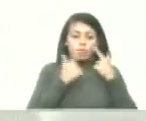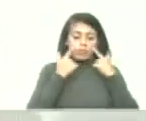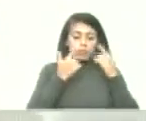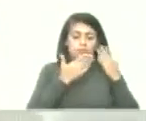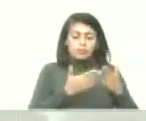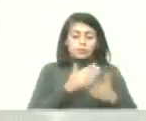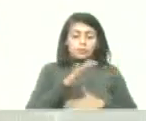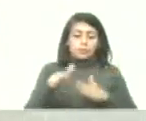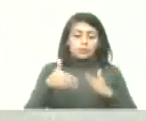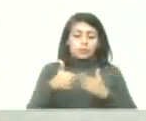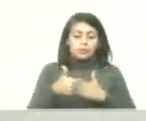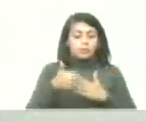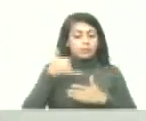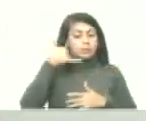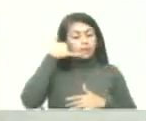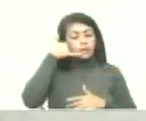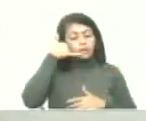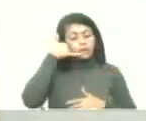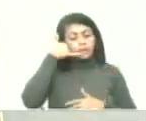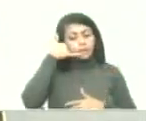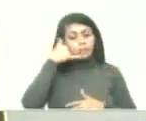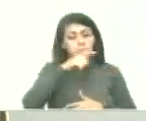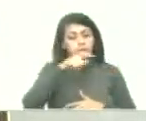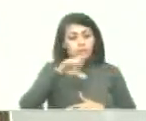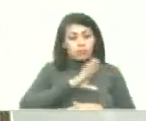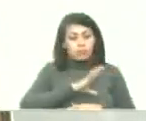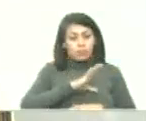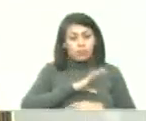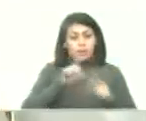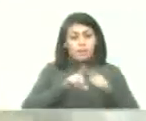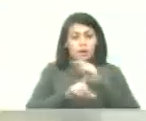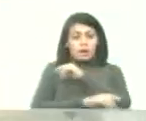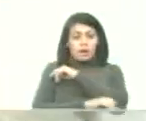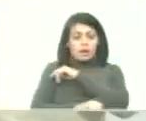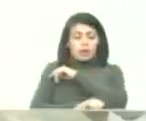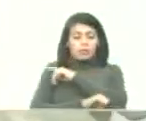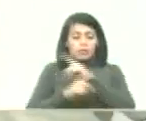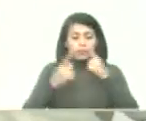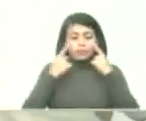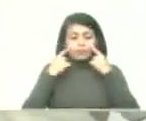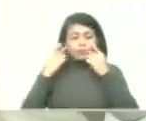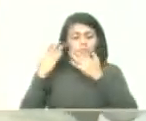Todo eso en los teléfonos de estos asesinos. Miren esto.